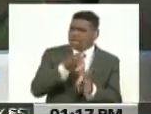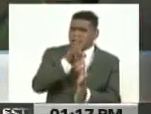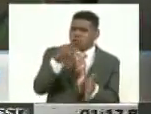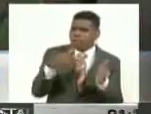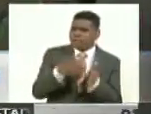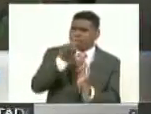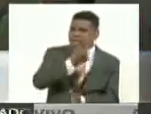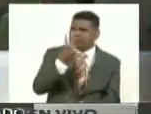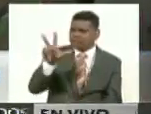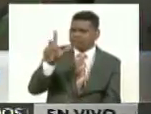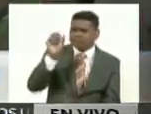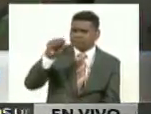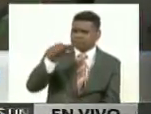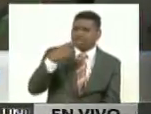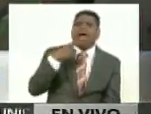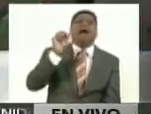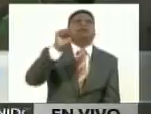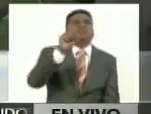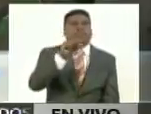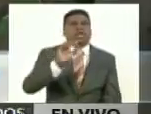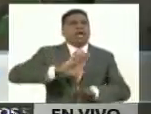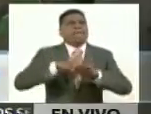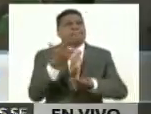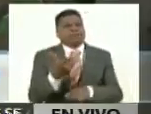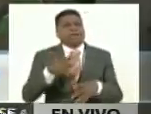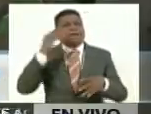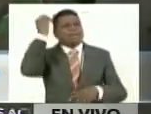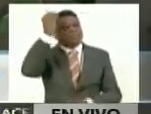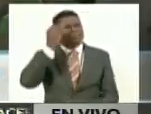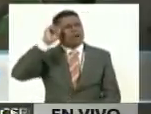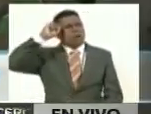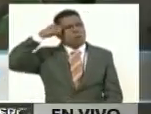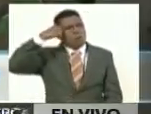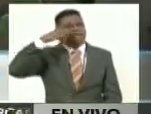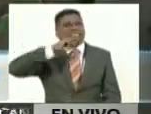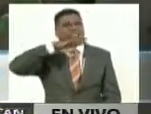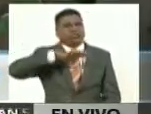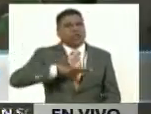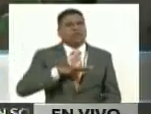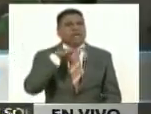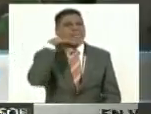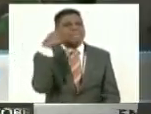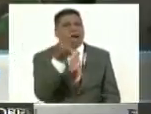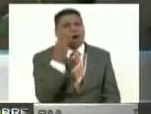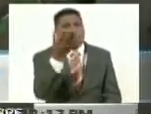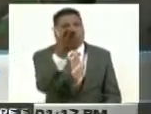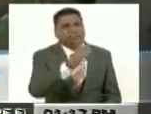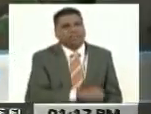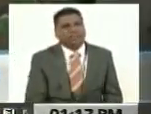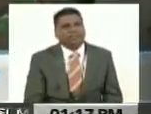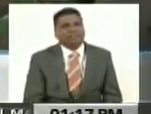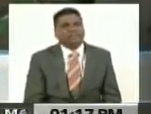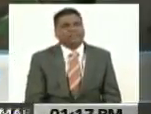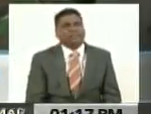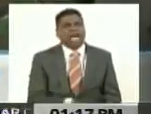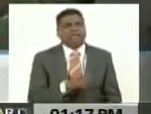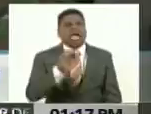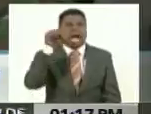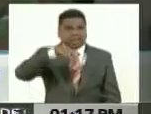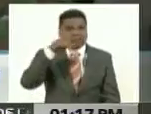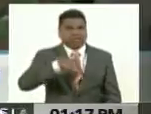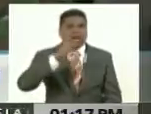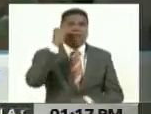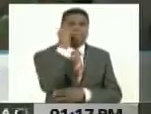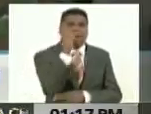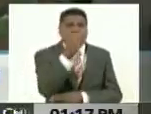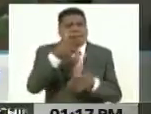2013. ¿Por qué? Porque nos ayuda a recordar la historia. Muchachos, muchachas, los más jóvenes. Aquí andaban asesinando a los estudiantes en